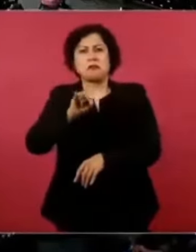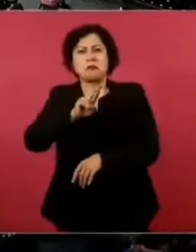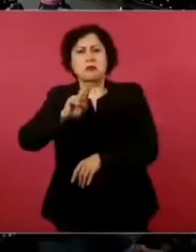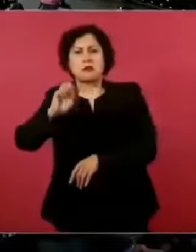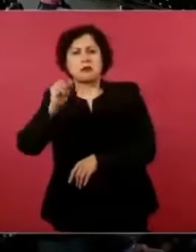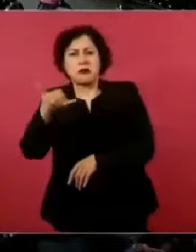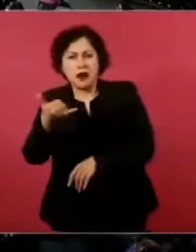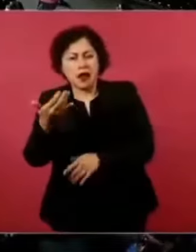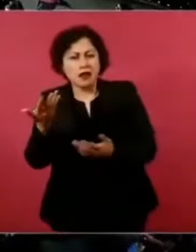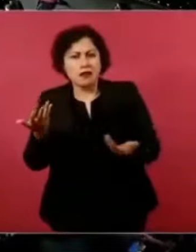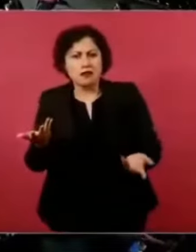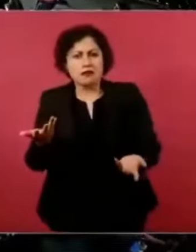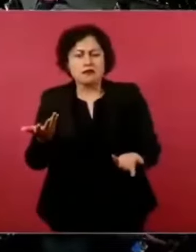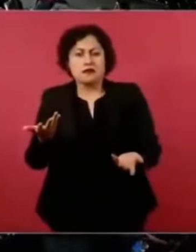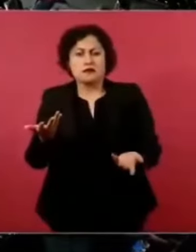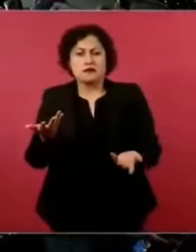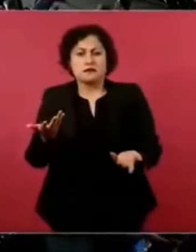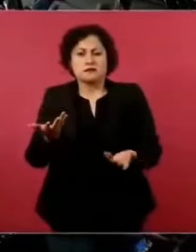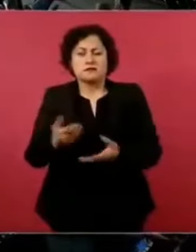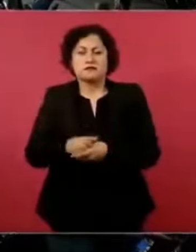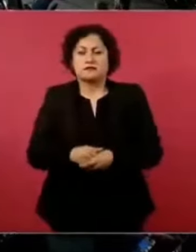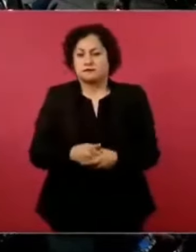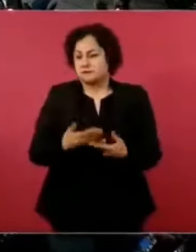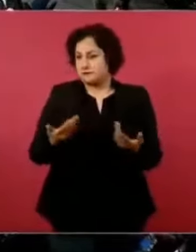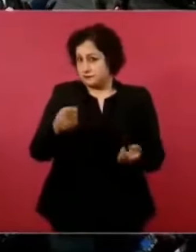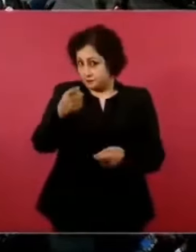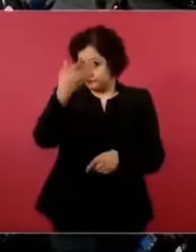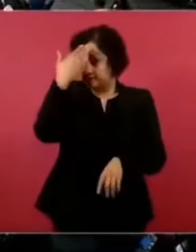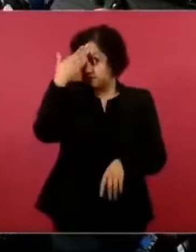Y no olvidar, porque todo esto